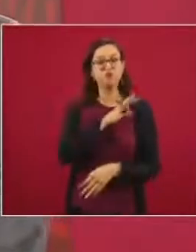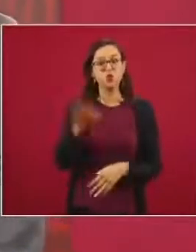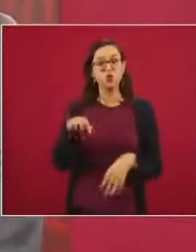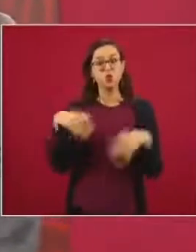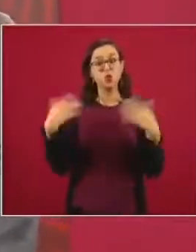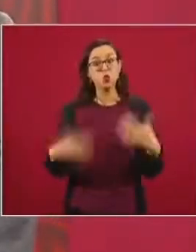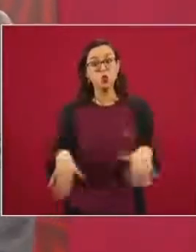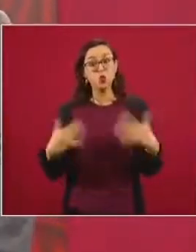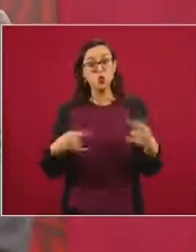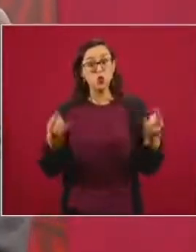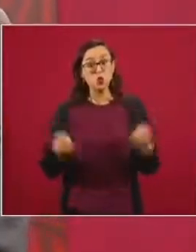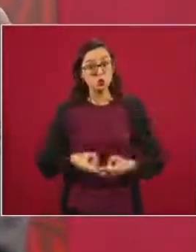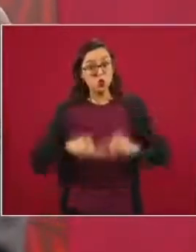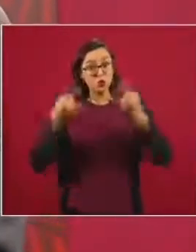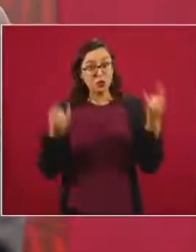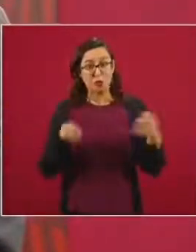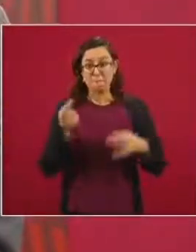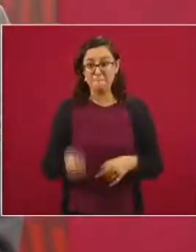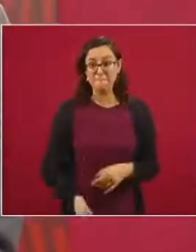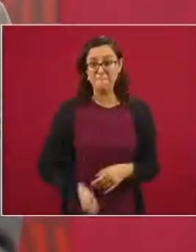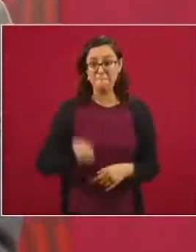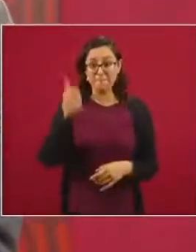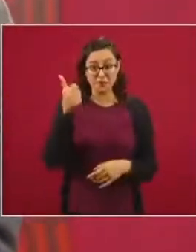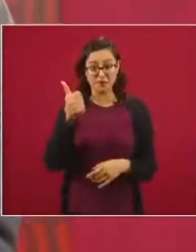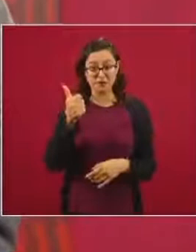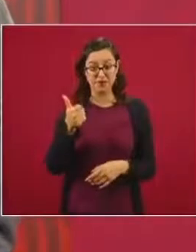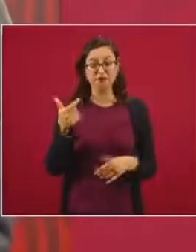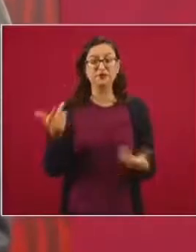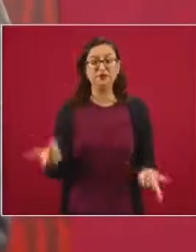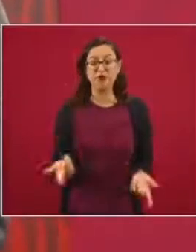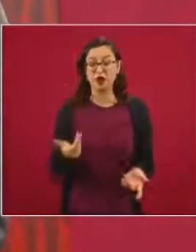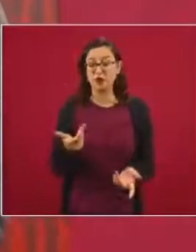Es quitar un fuero que